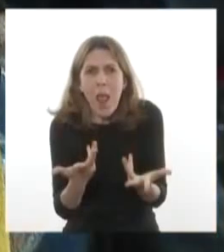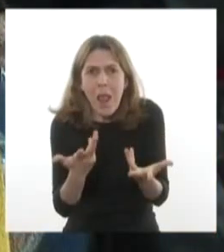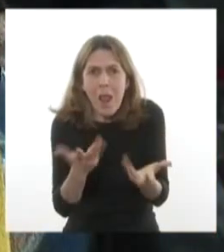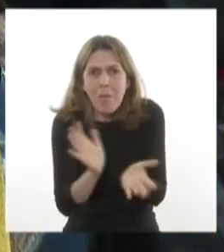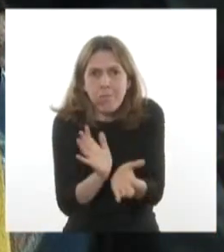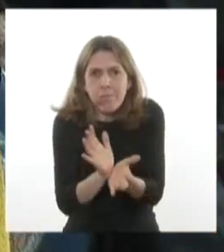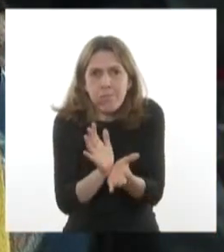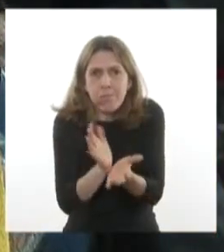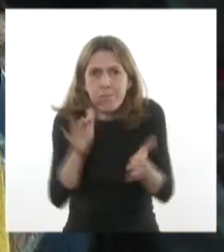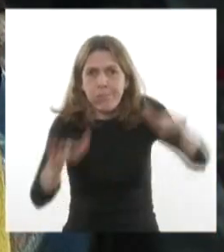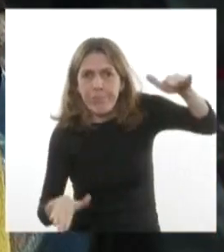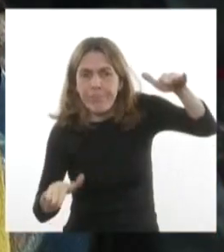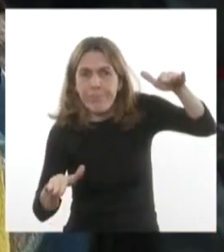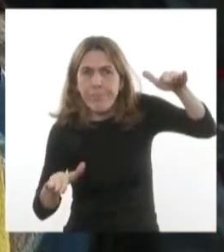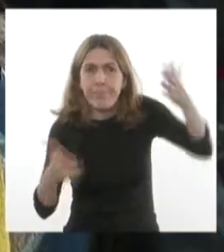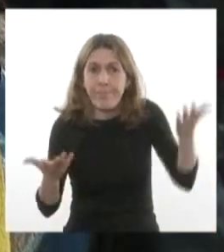Y